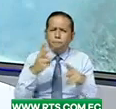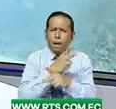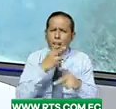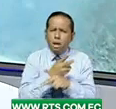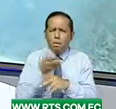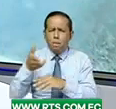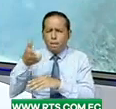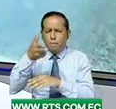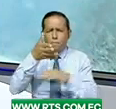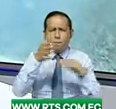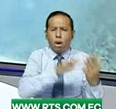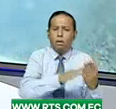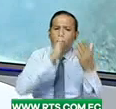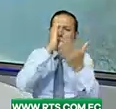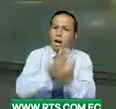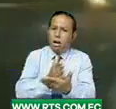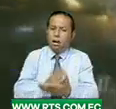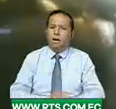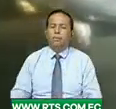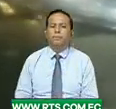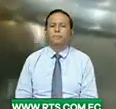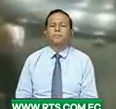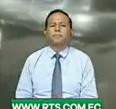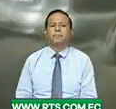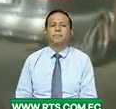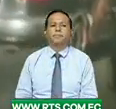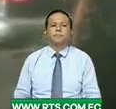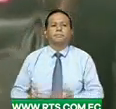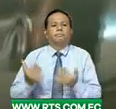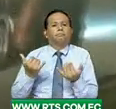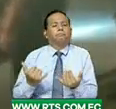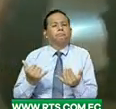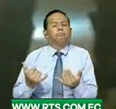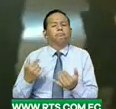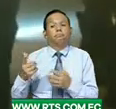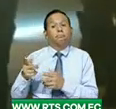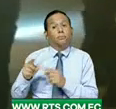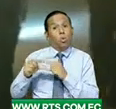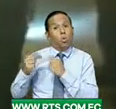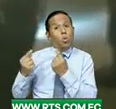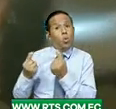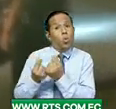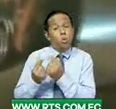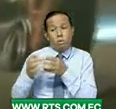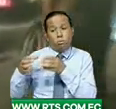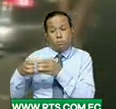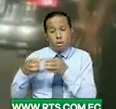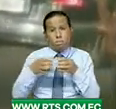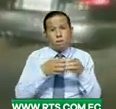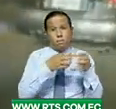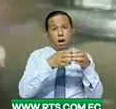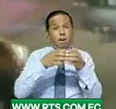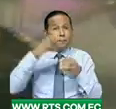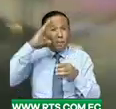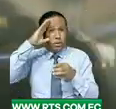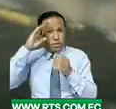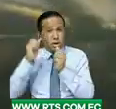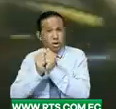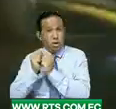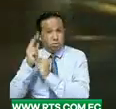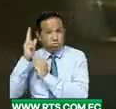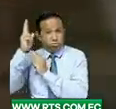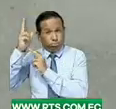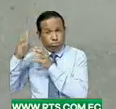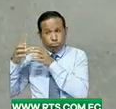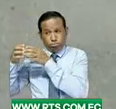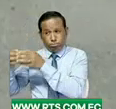muertes violentas. Al momento registrar. Las unidades operativas tanto de la Policía Nacional así como de las